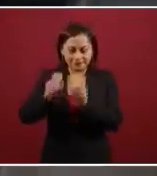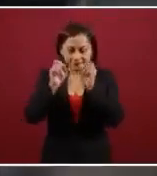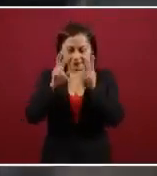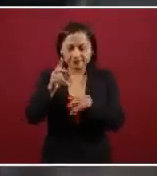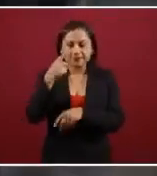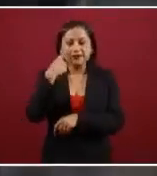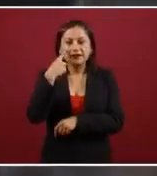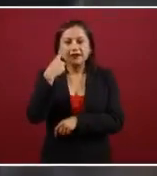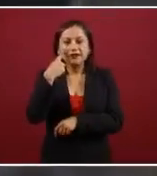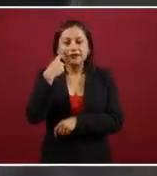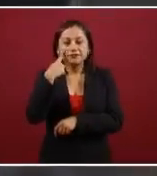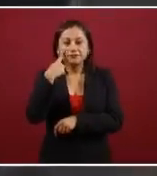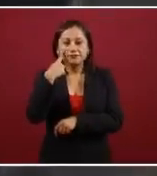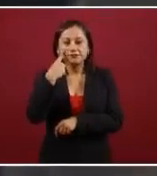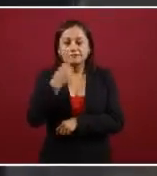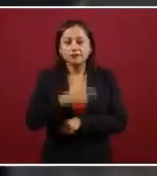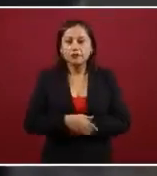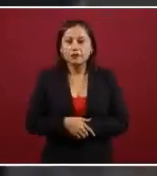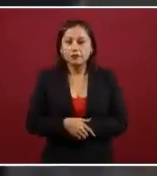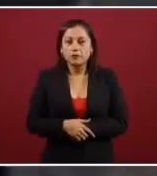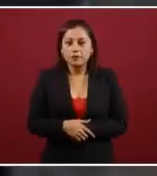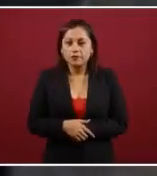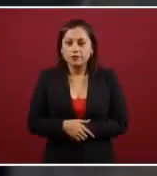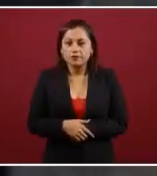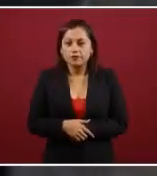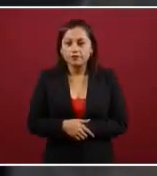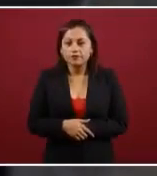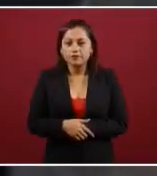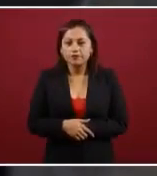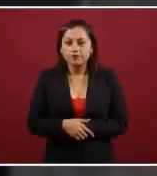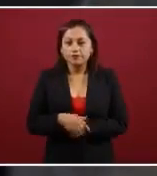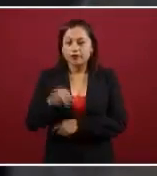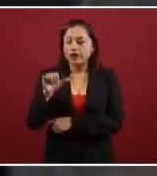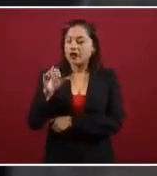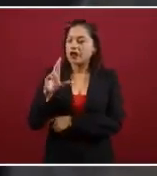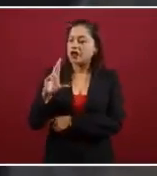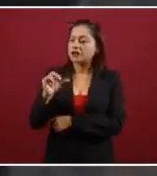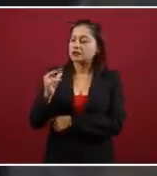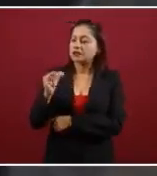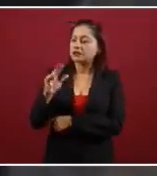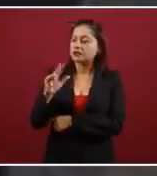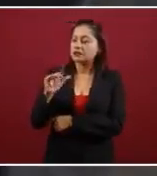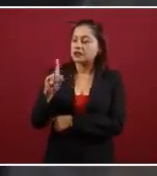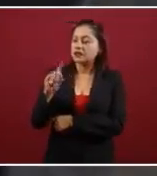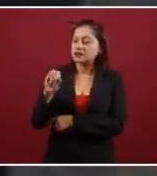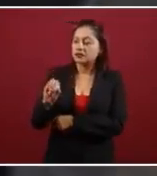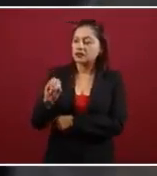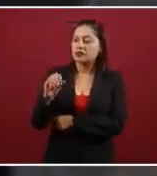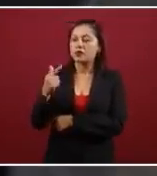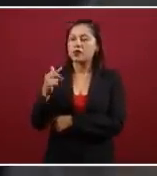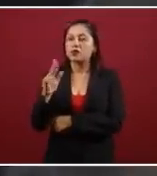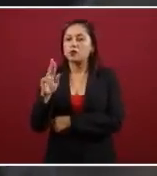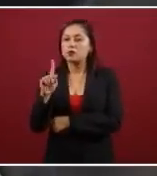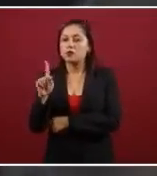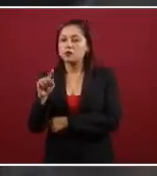respecto a que declaró que Archibaldo Guzmán, vamos a un tema